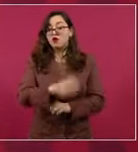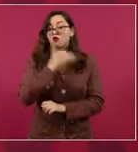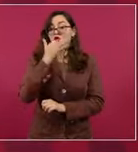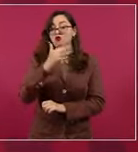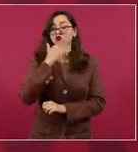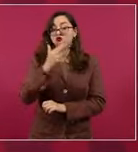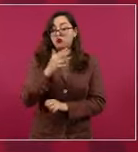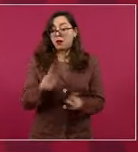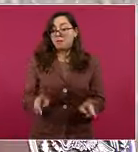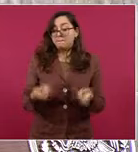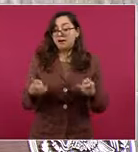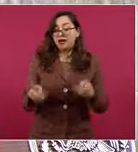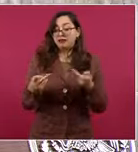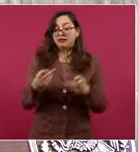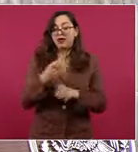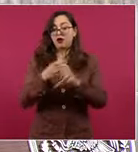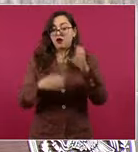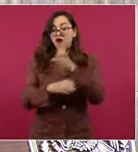se les daba dinero